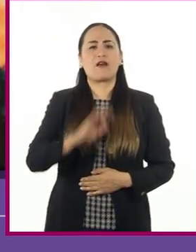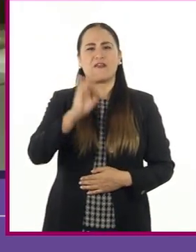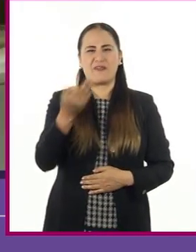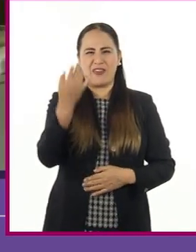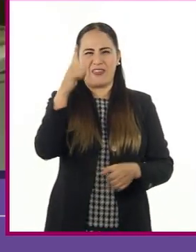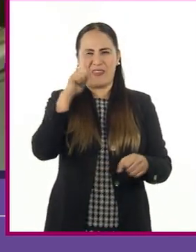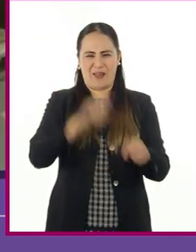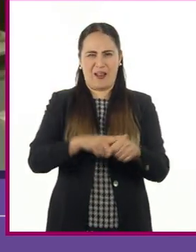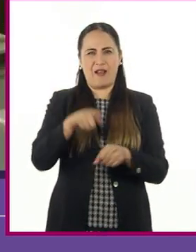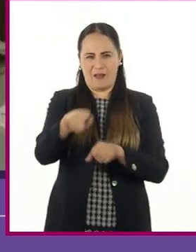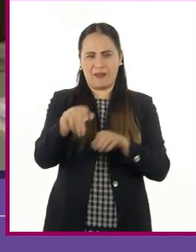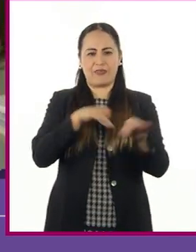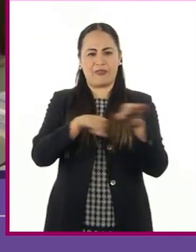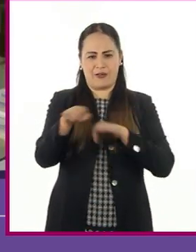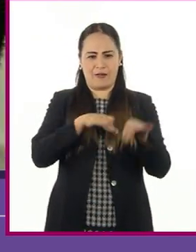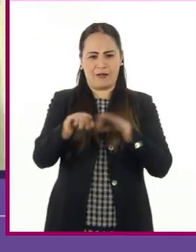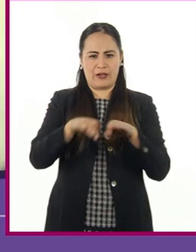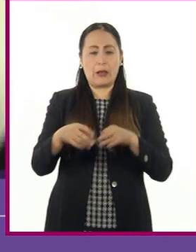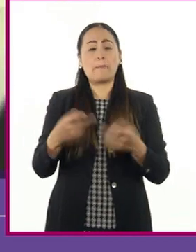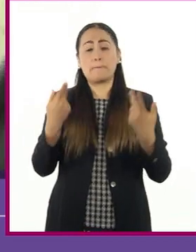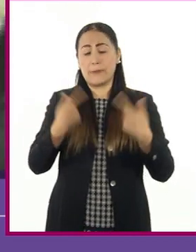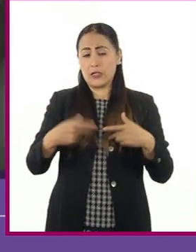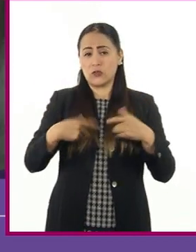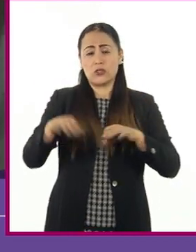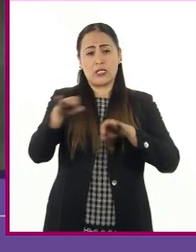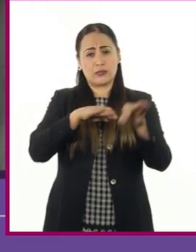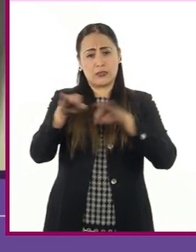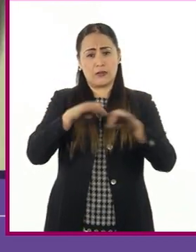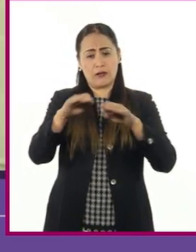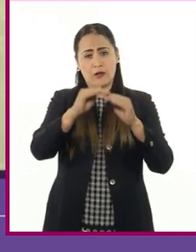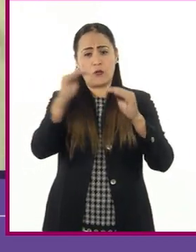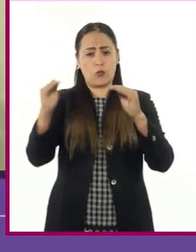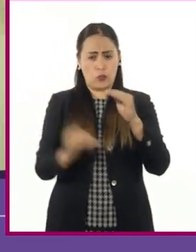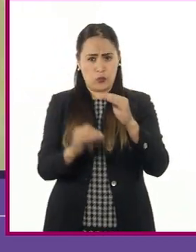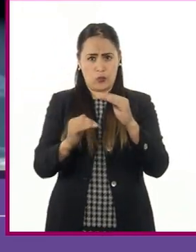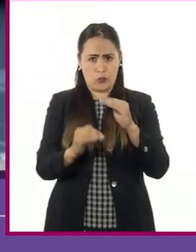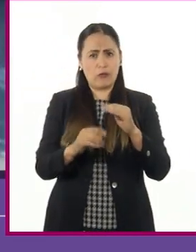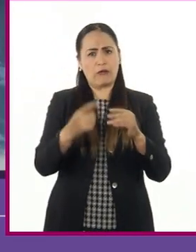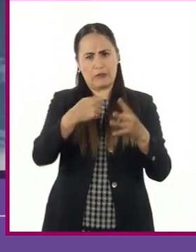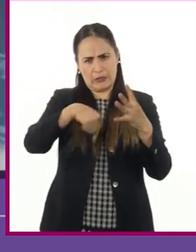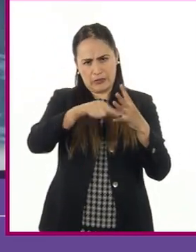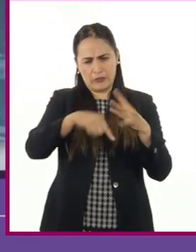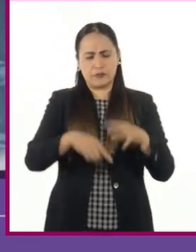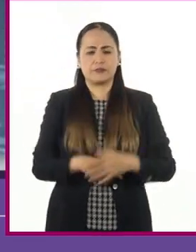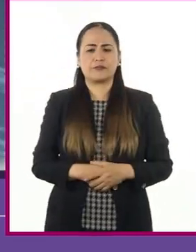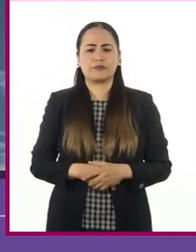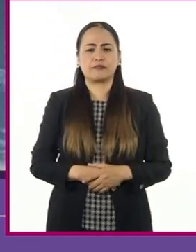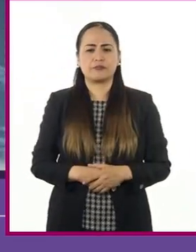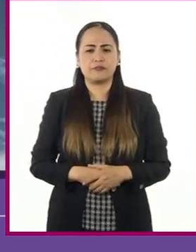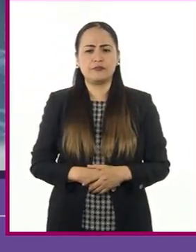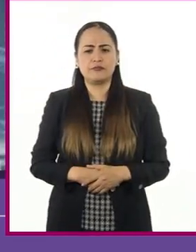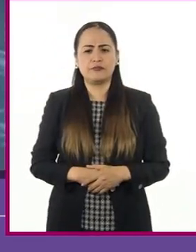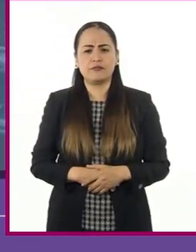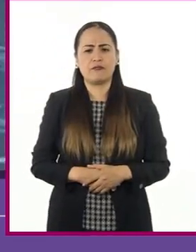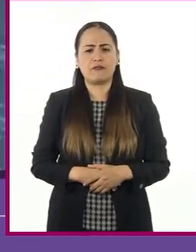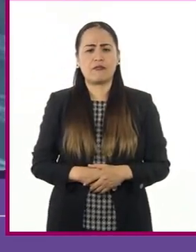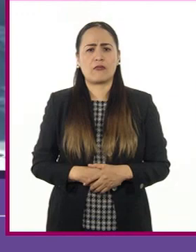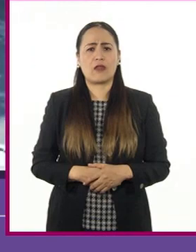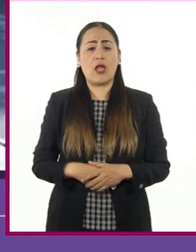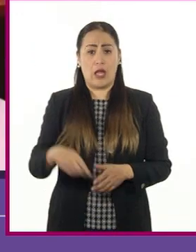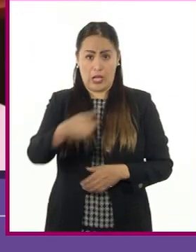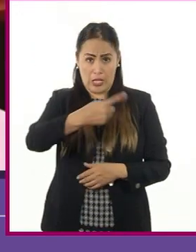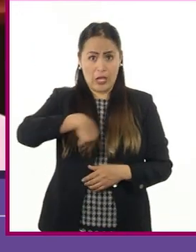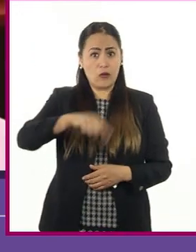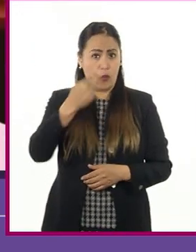federal. Los empleados participan en actividades de apoyo a los funcionarios. Su labor no implica mayor poder de